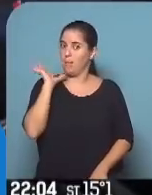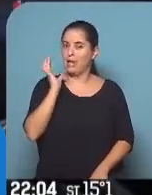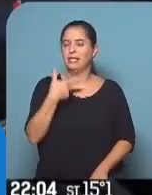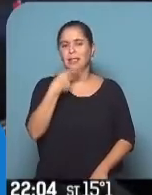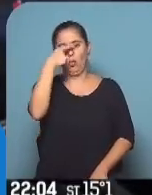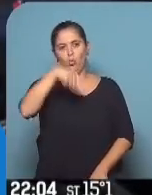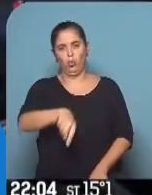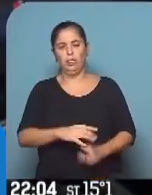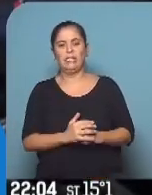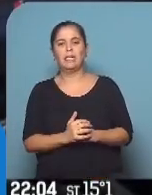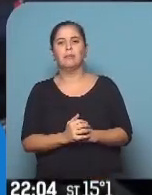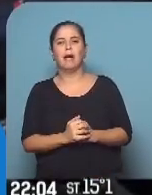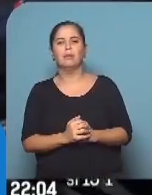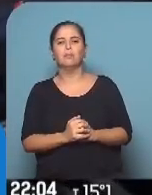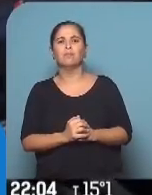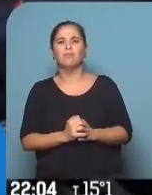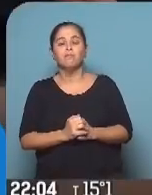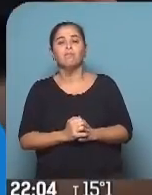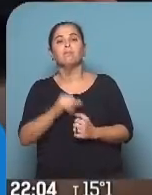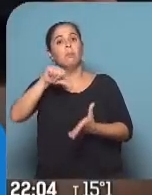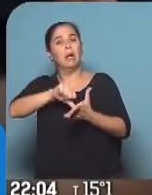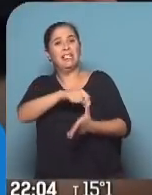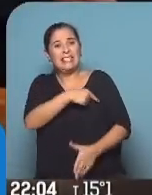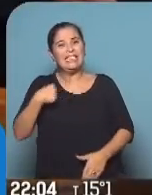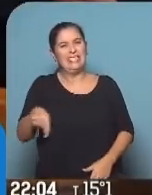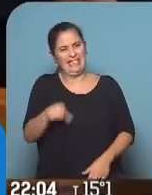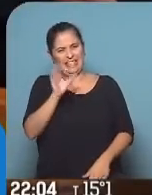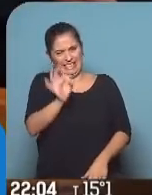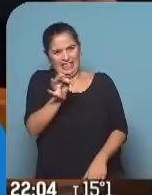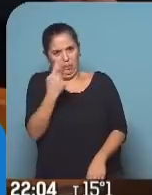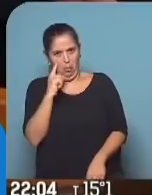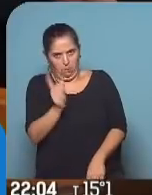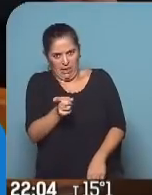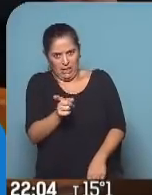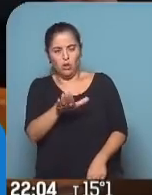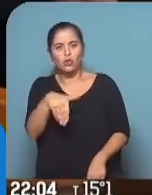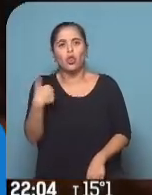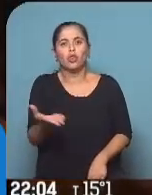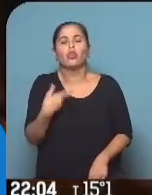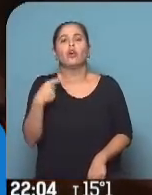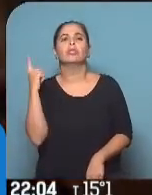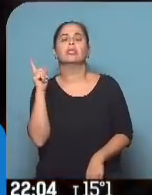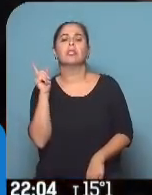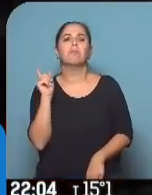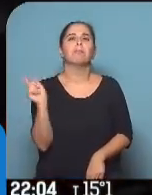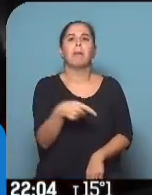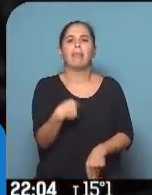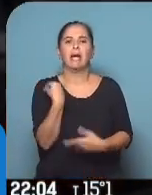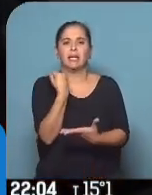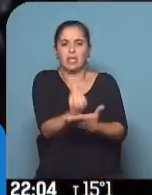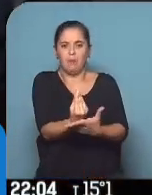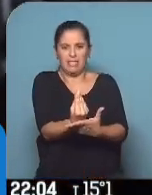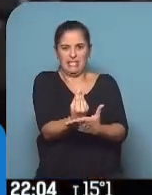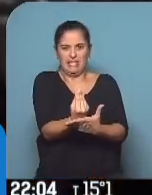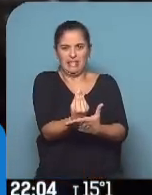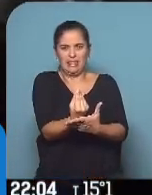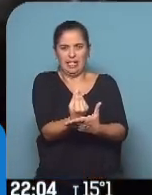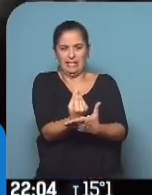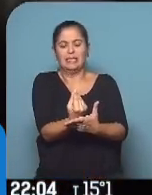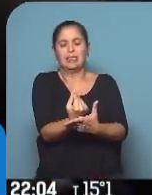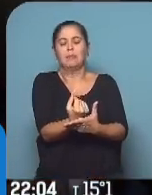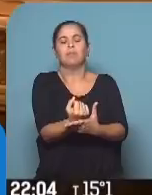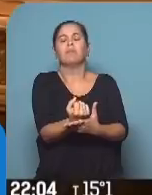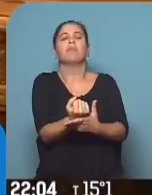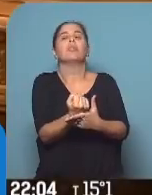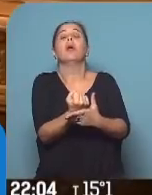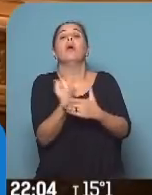Conscientes de lo que está en juego, los chinos enviaron a un negociador de máximo nivel al frente de su delegación, el viceprimer ministro Liu He, un economista